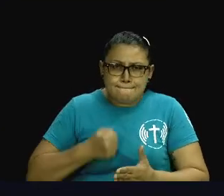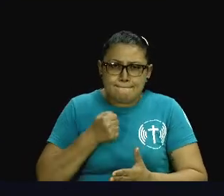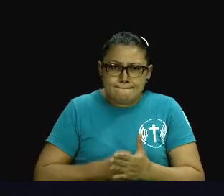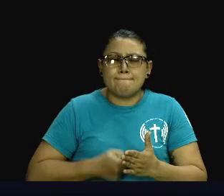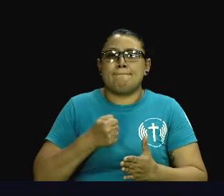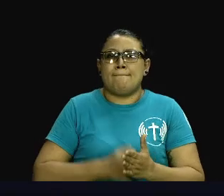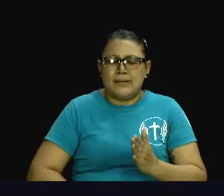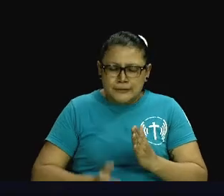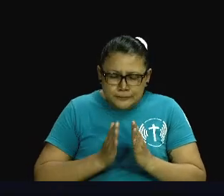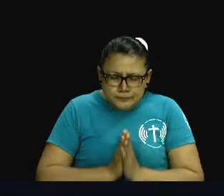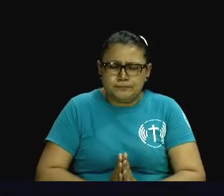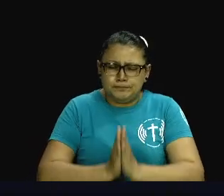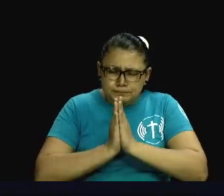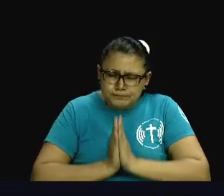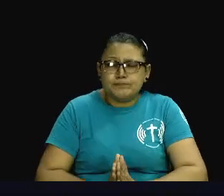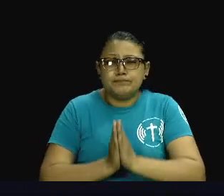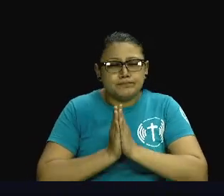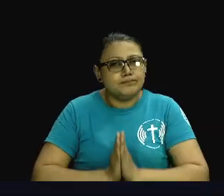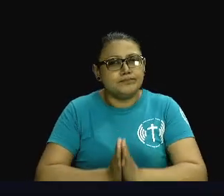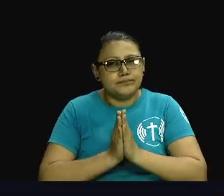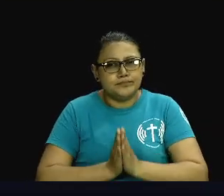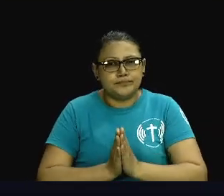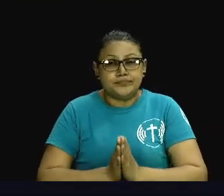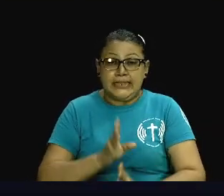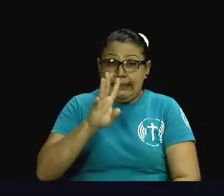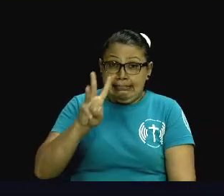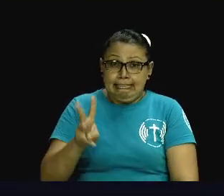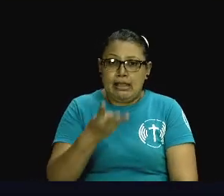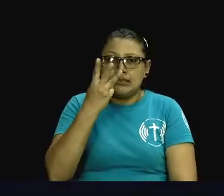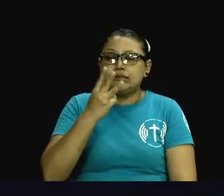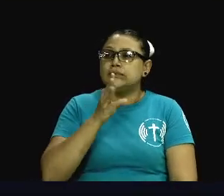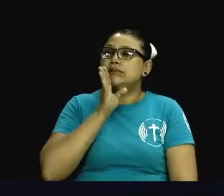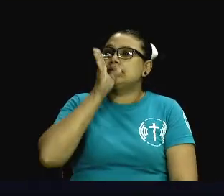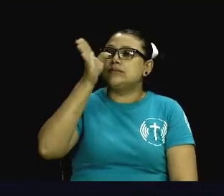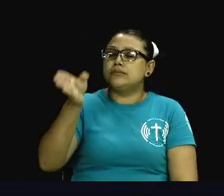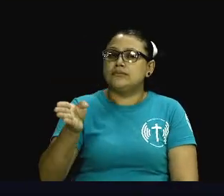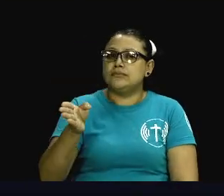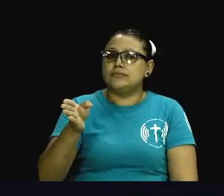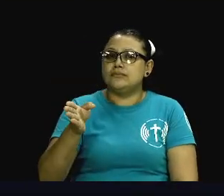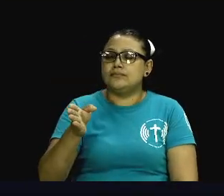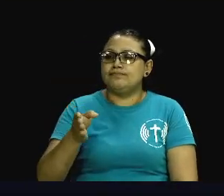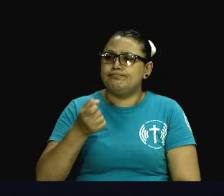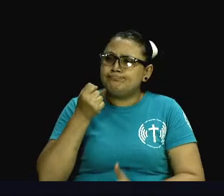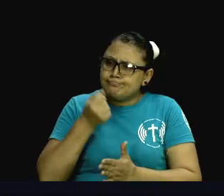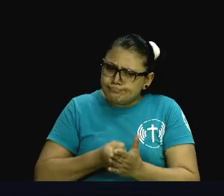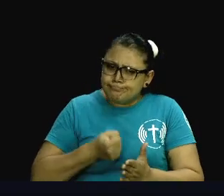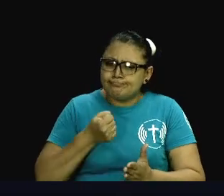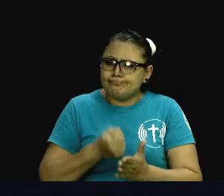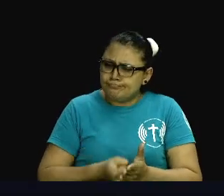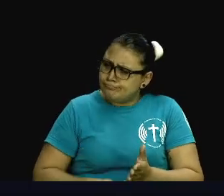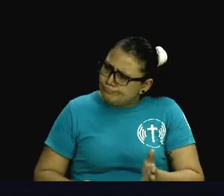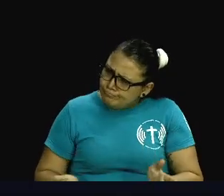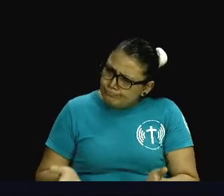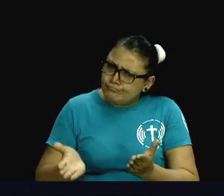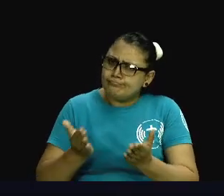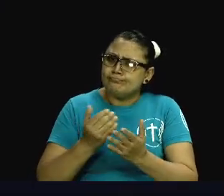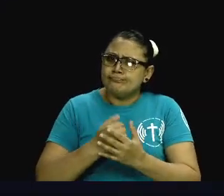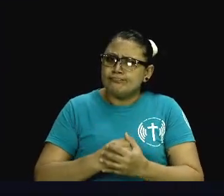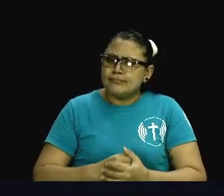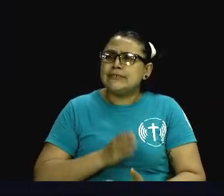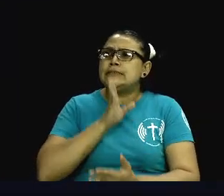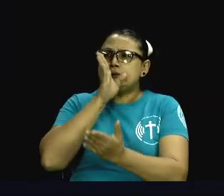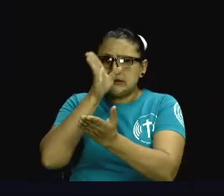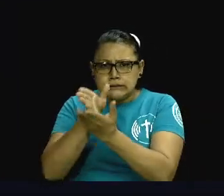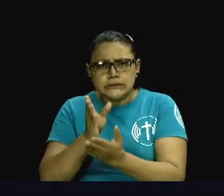y en la vez tercera que subió a ese monte le dijo esfuérzate tenéis que